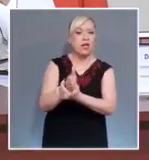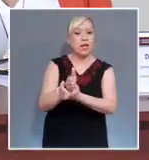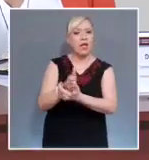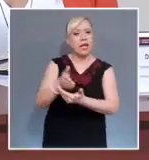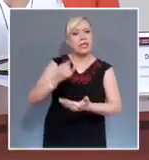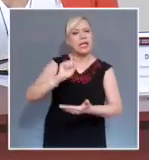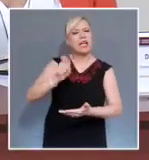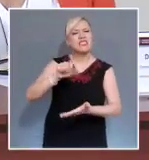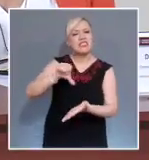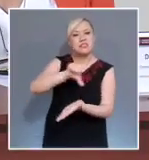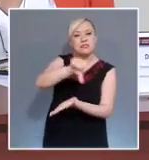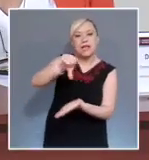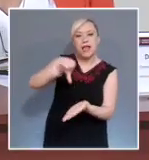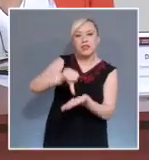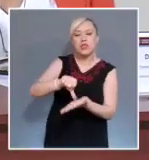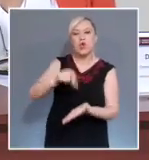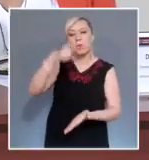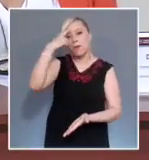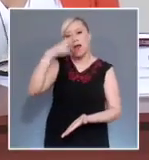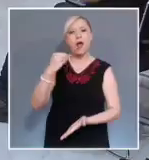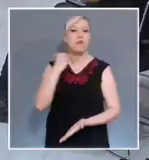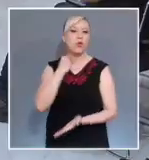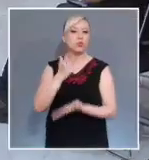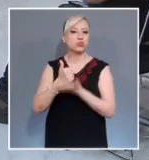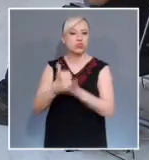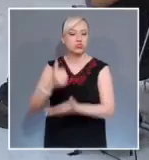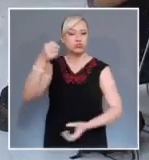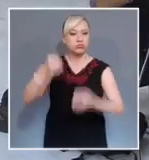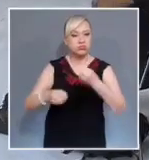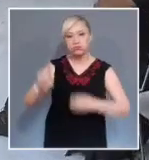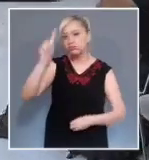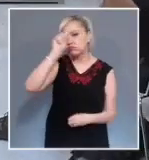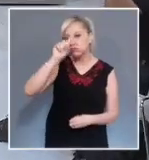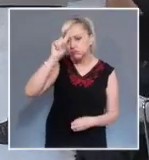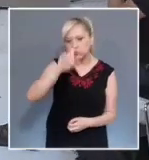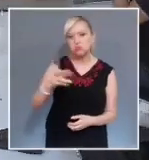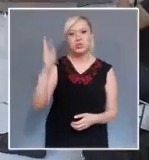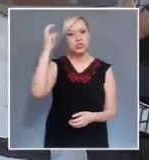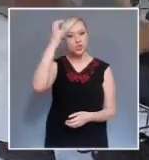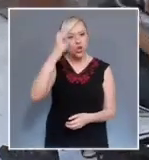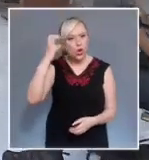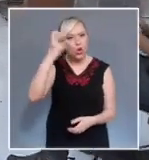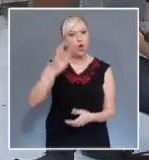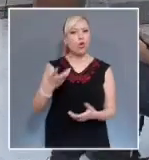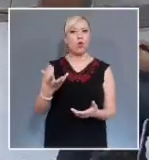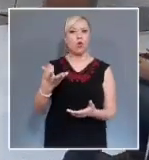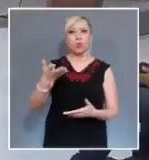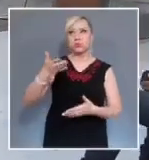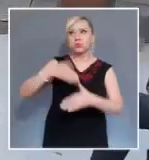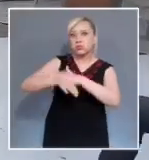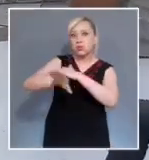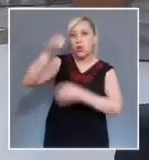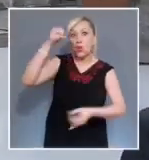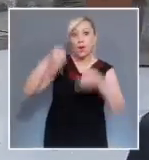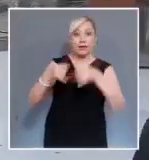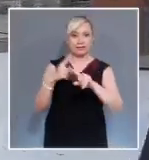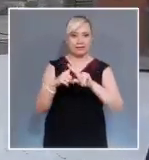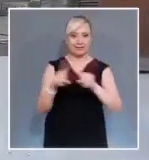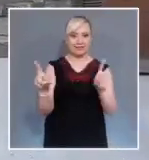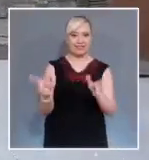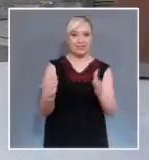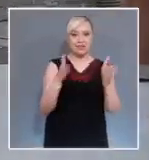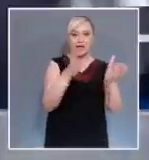trabajo social atención médica asesoría jurídica entre otras medidas de protección poder informativo Laura